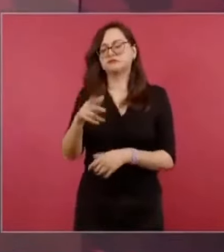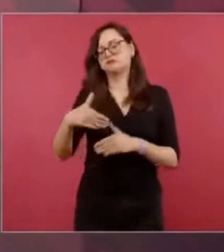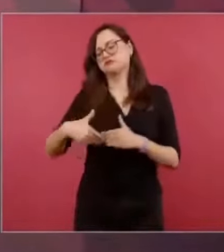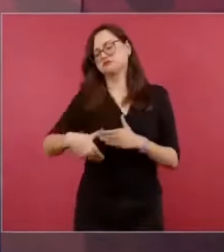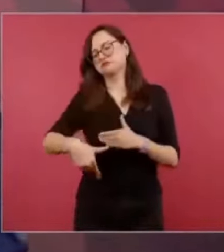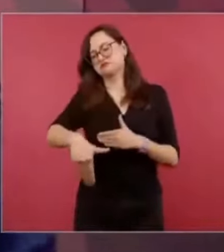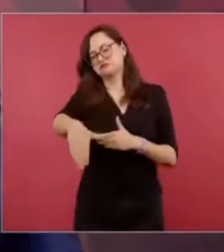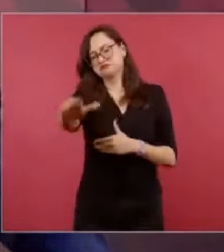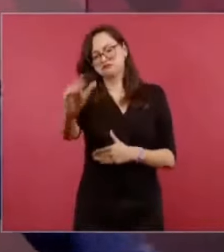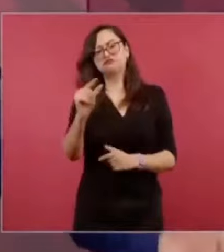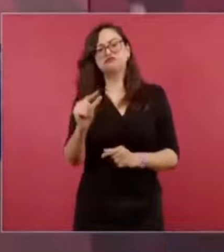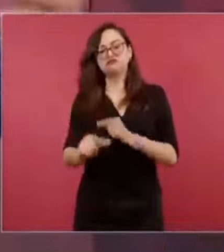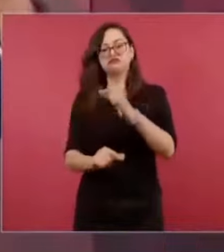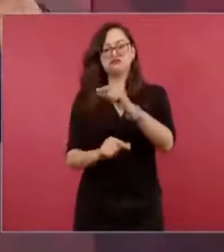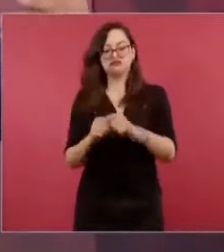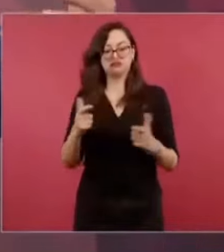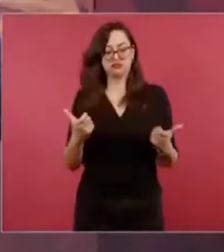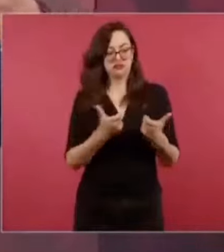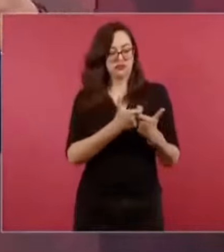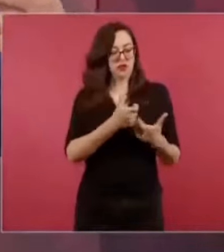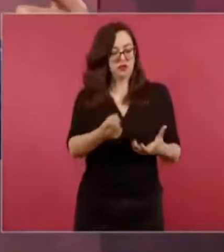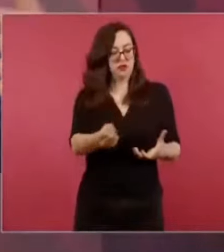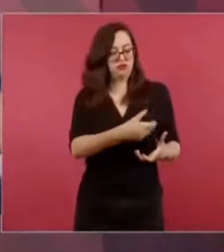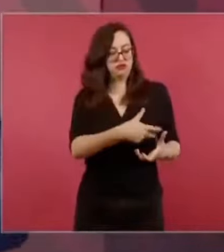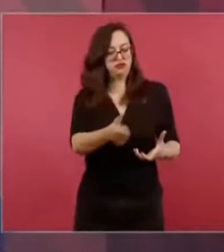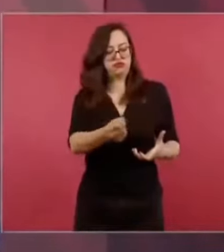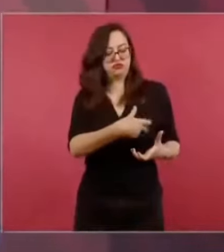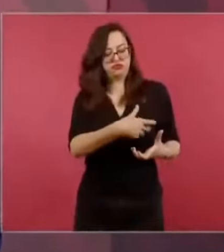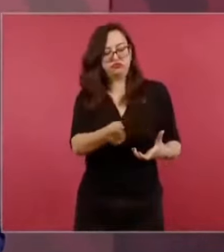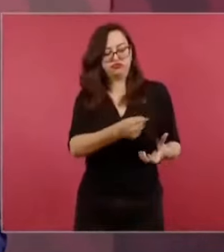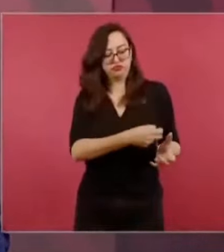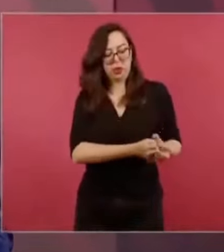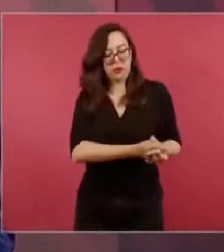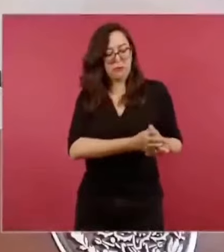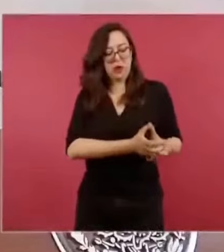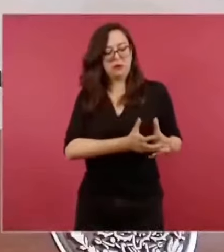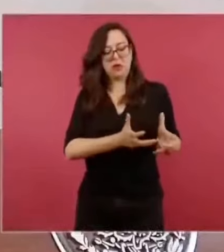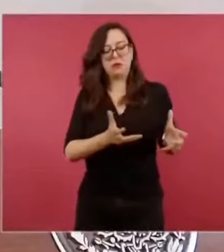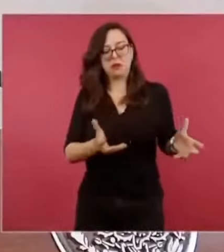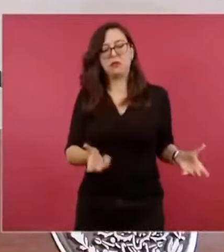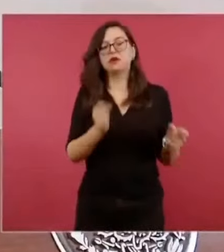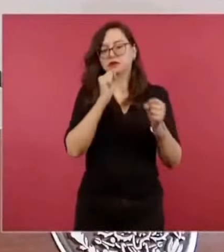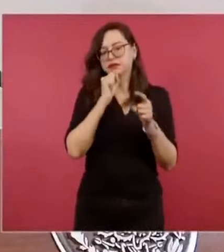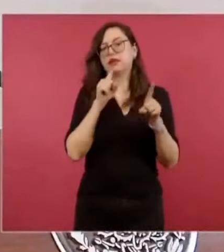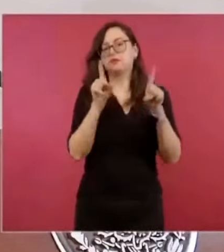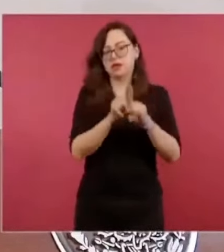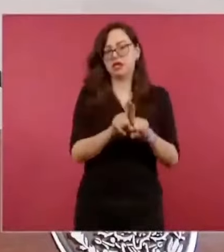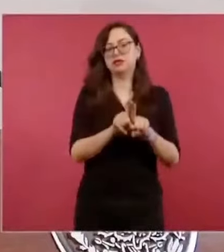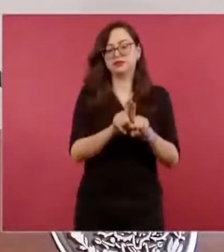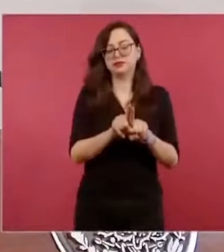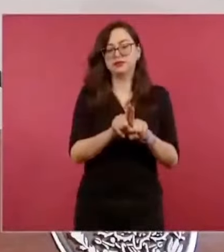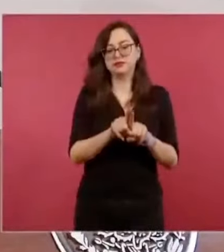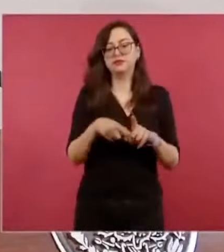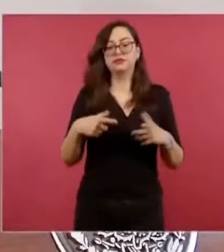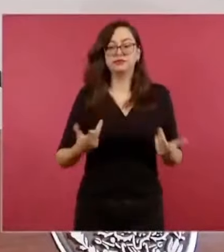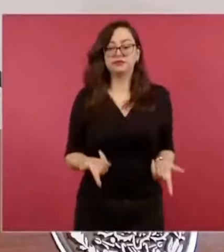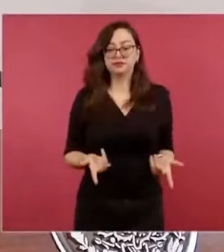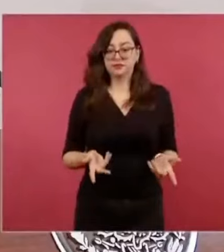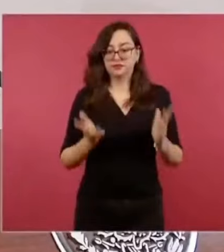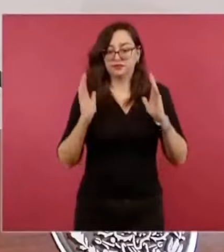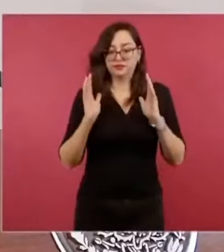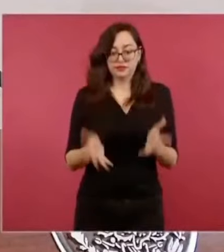para entonces ya el fondo va a tener más recursos y hasta el